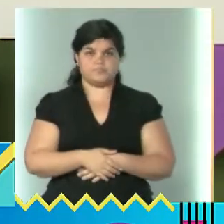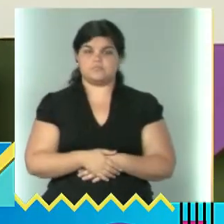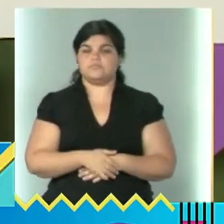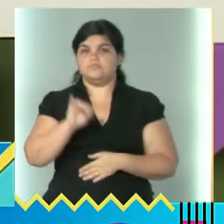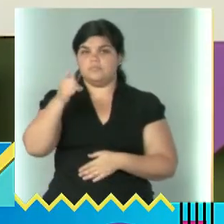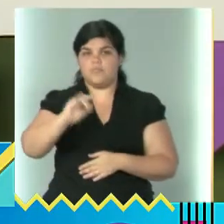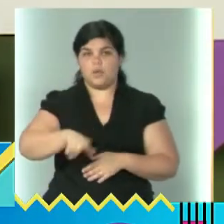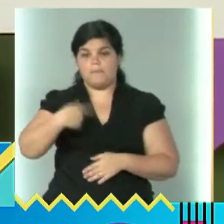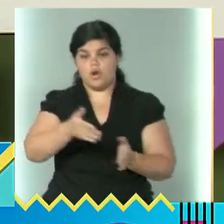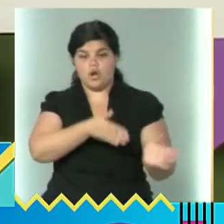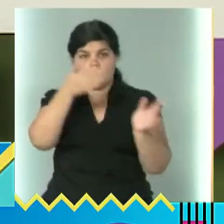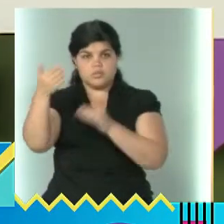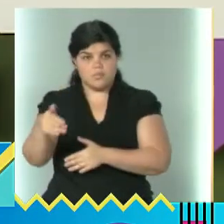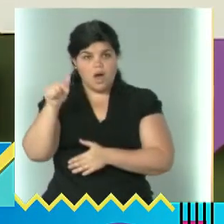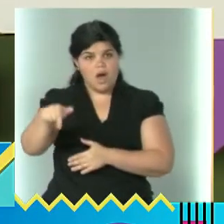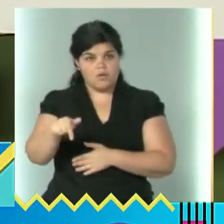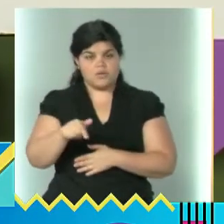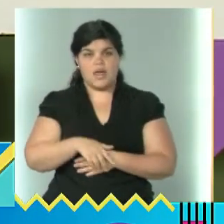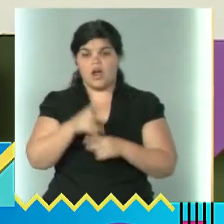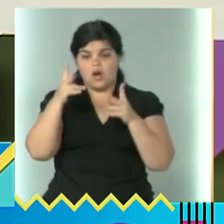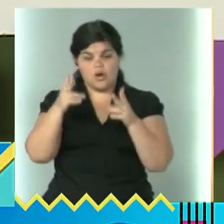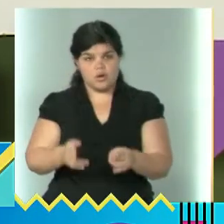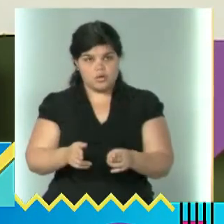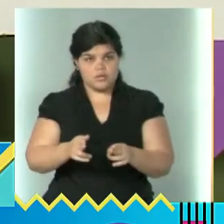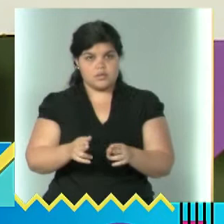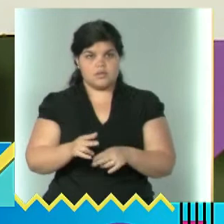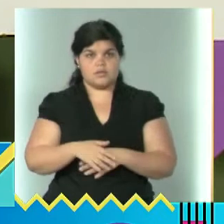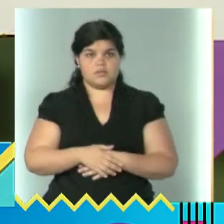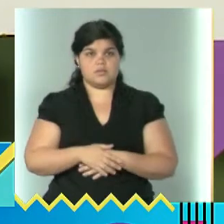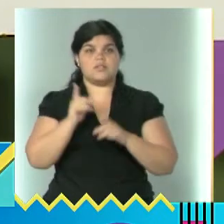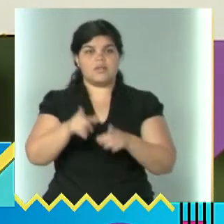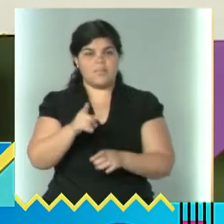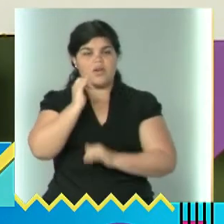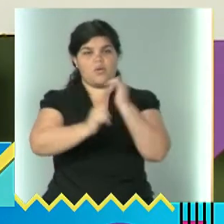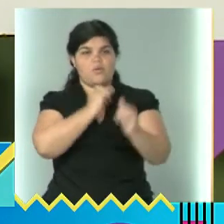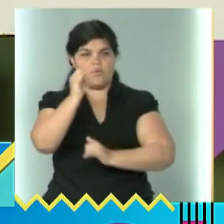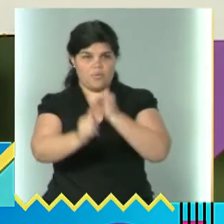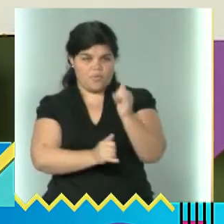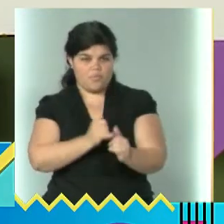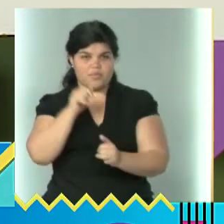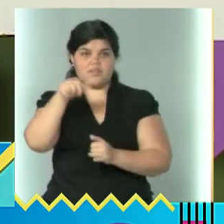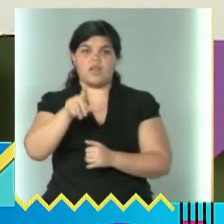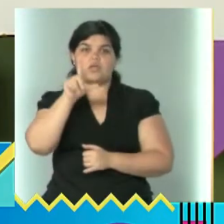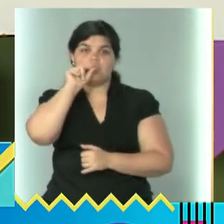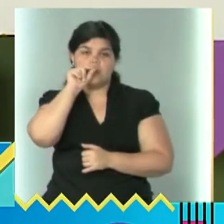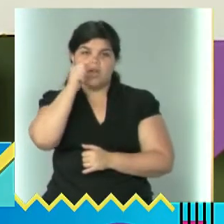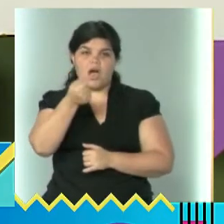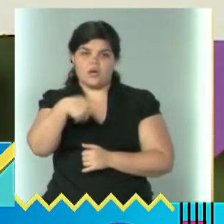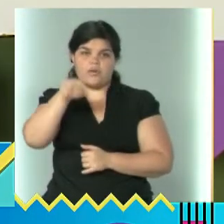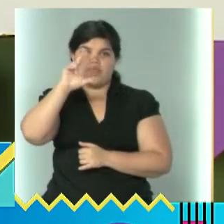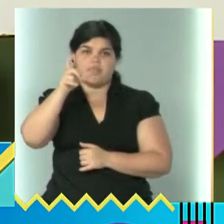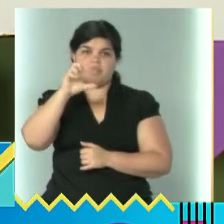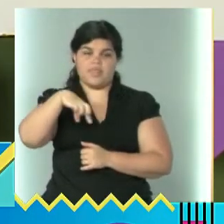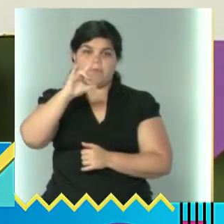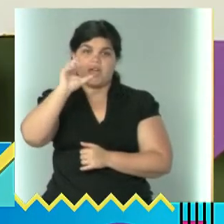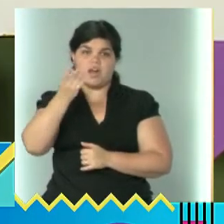entonces para el próximo bloque. Nos vamos a ir a un corte justamente y les repetimos las redes sociales justamente. Estamos en Twitter en @epsenalu